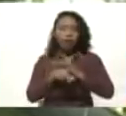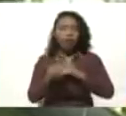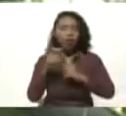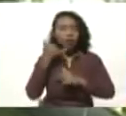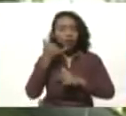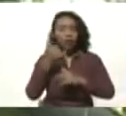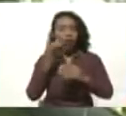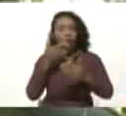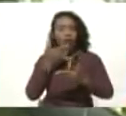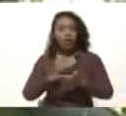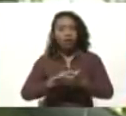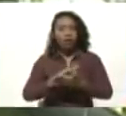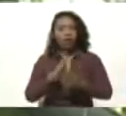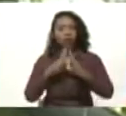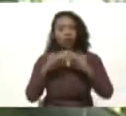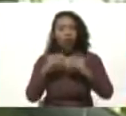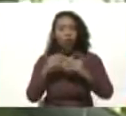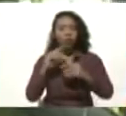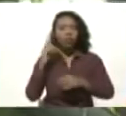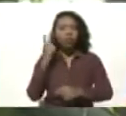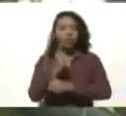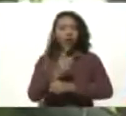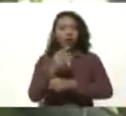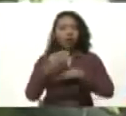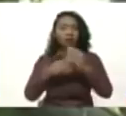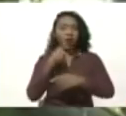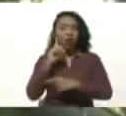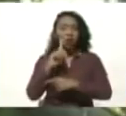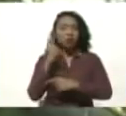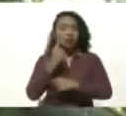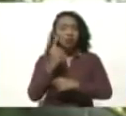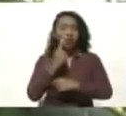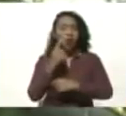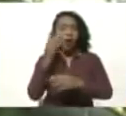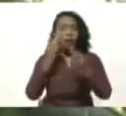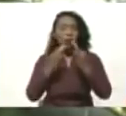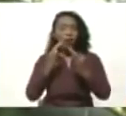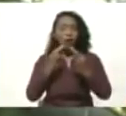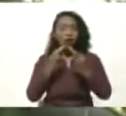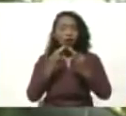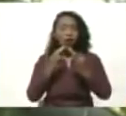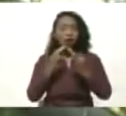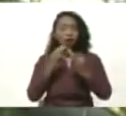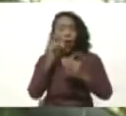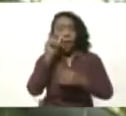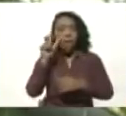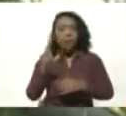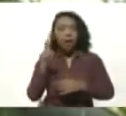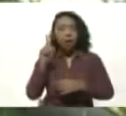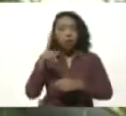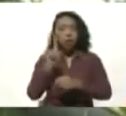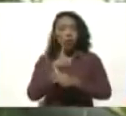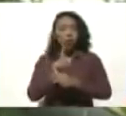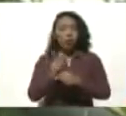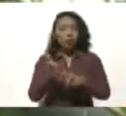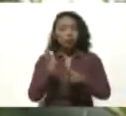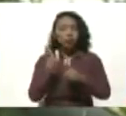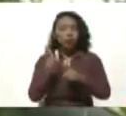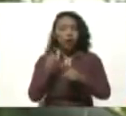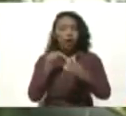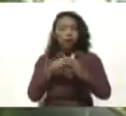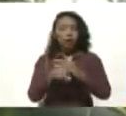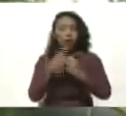teléfono o cartas. Todo lo debía hacer a través de un solo abogado, el doctor Pinto Montero, que fue el único autorizado a